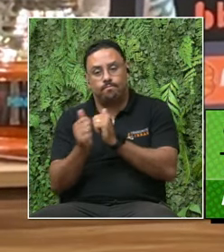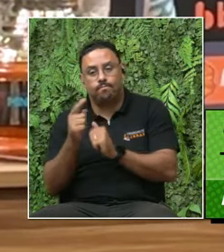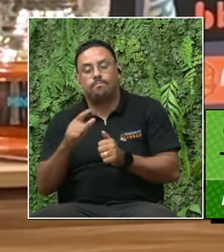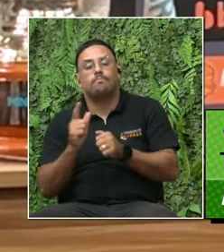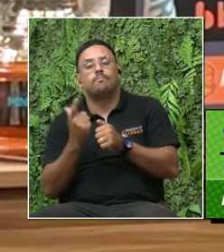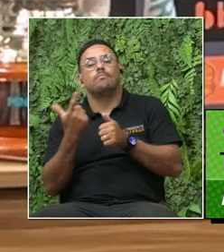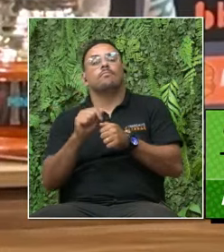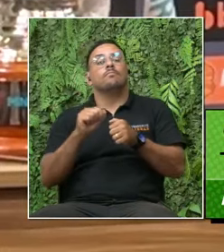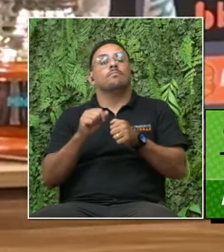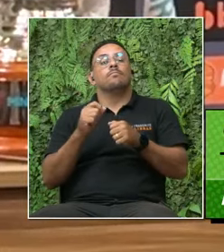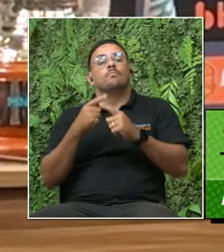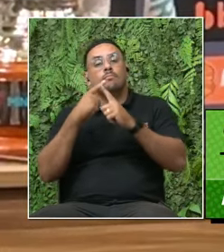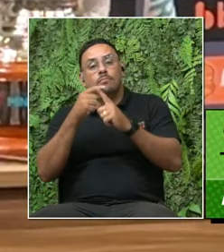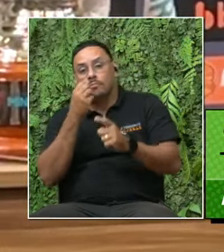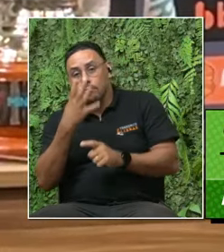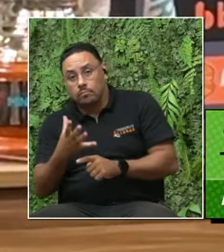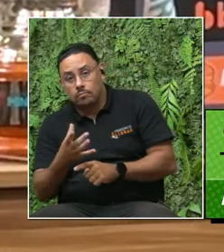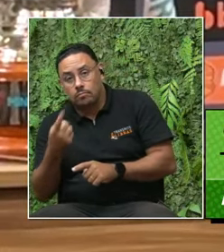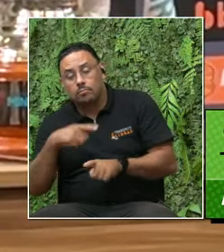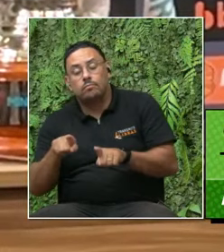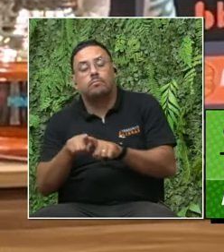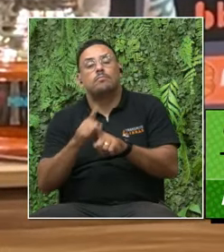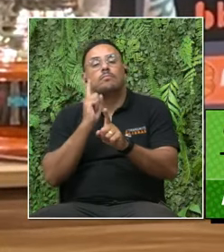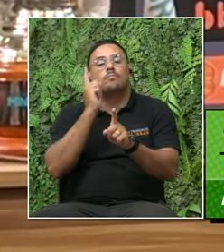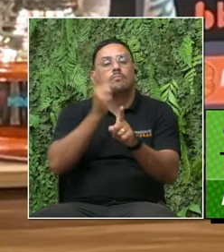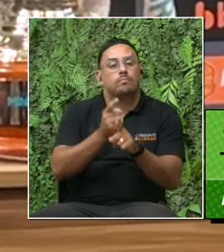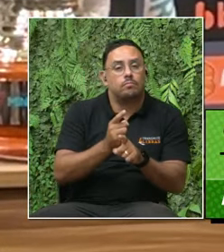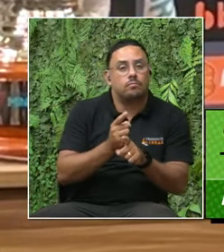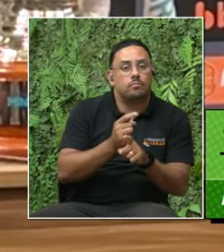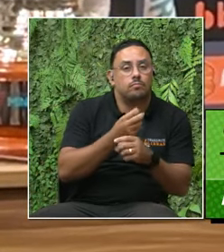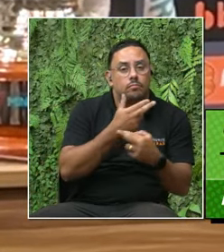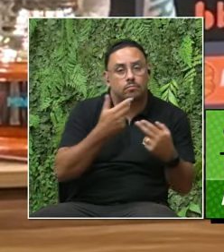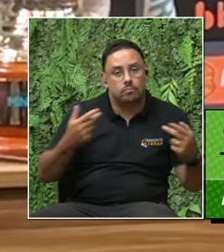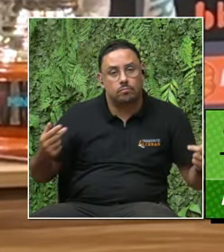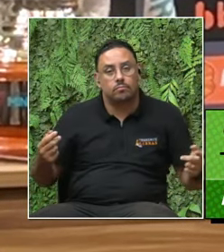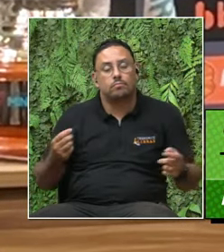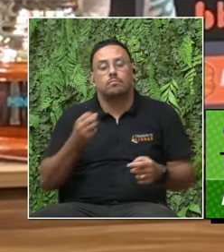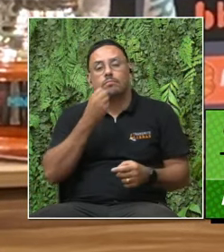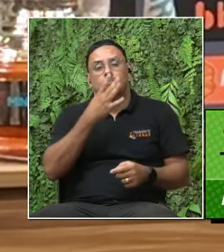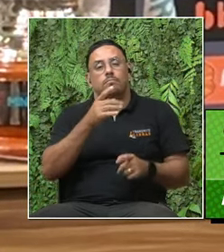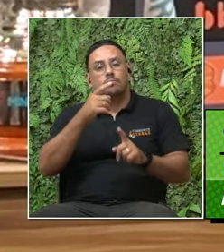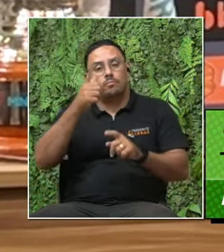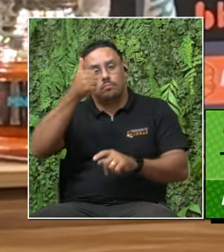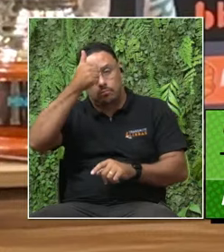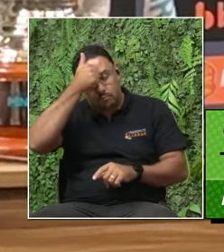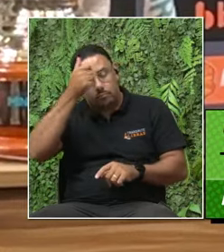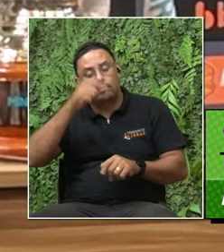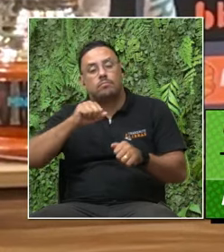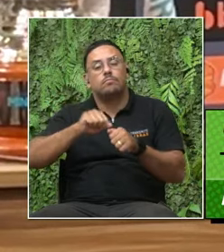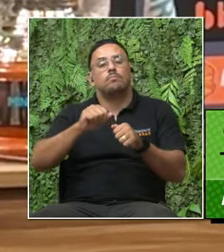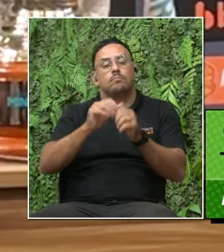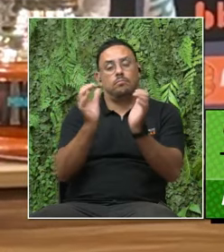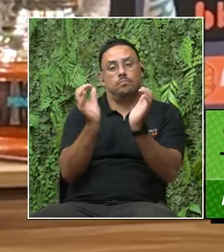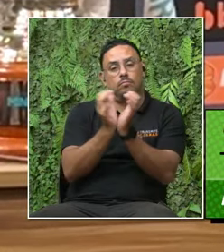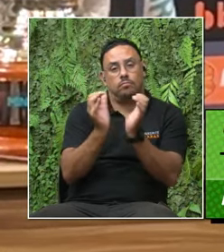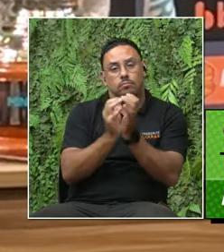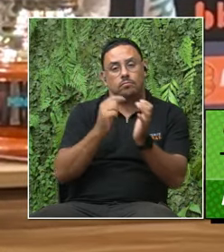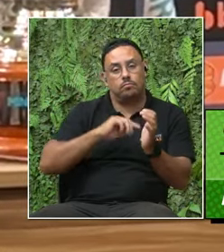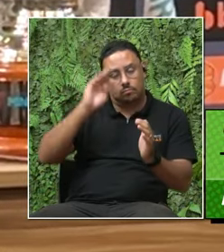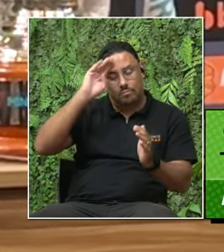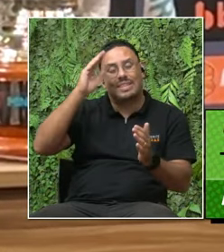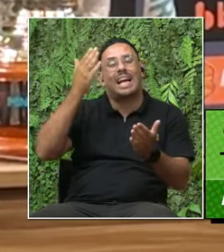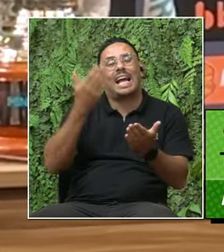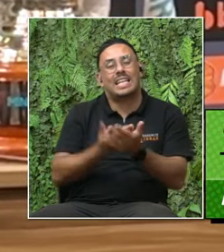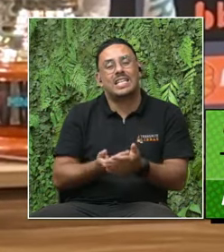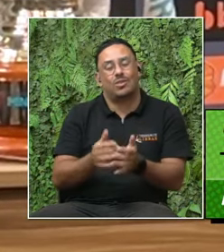AAS positivas Y encontrado respuestas positivas en todos ellos Y eso Habla muy bien del equipo Yo Creo en el